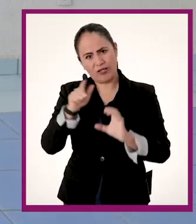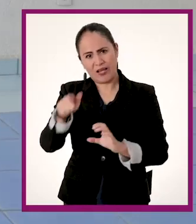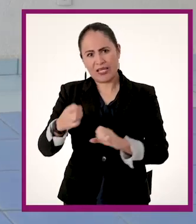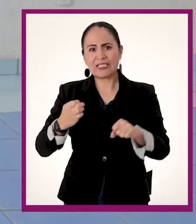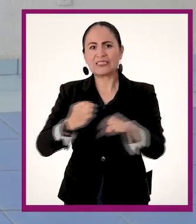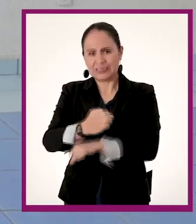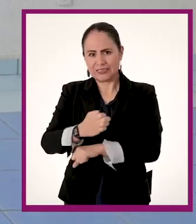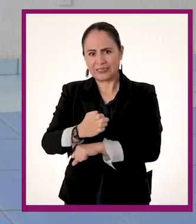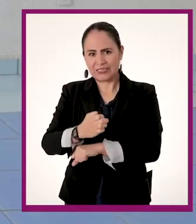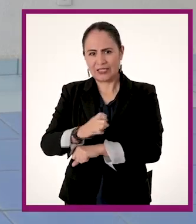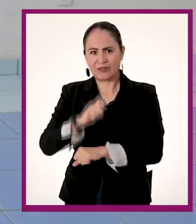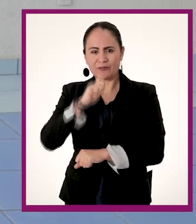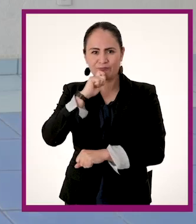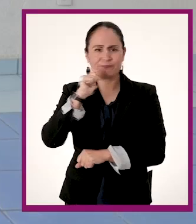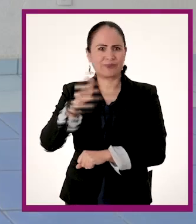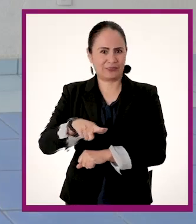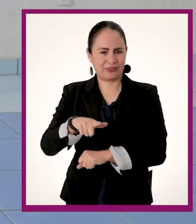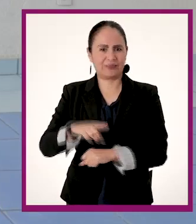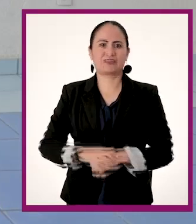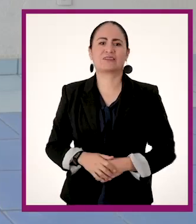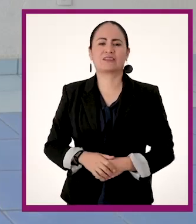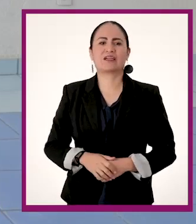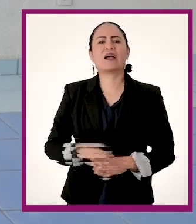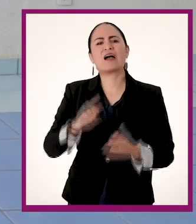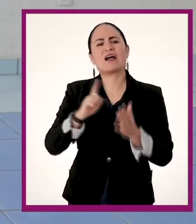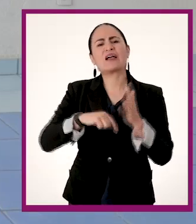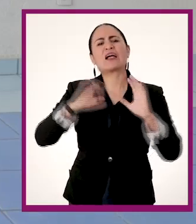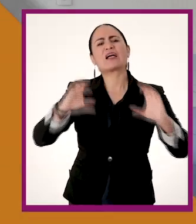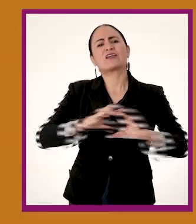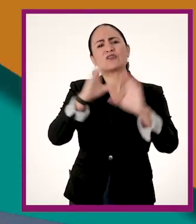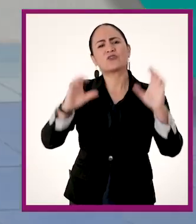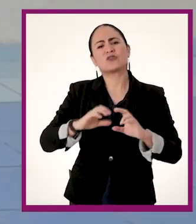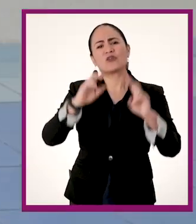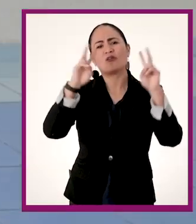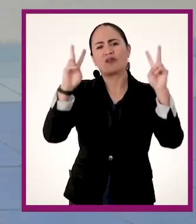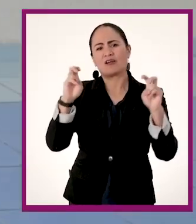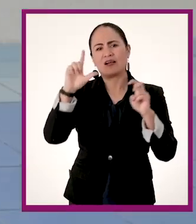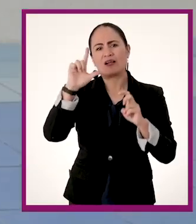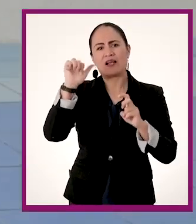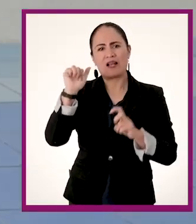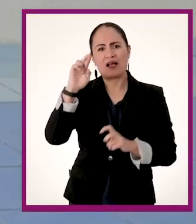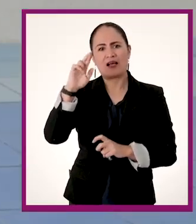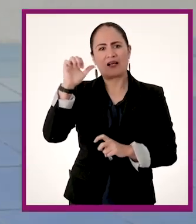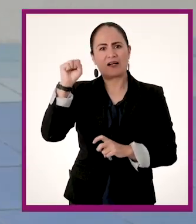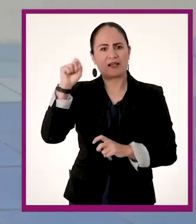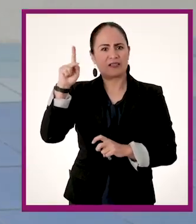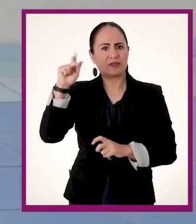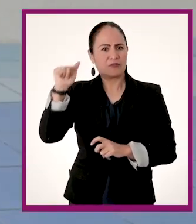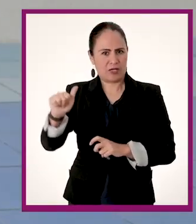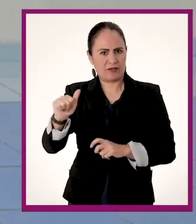del estado de Jalisco, que es La Raspa. En esta actividad